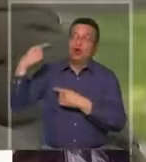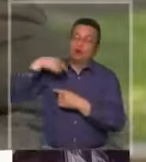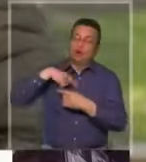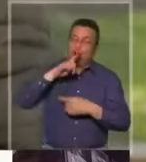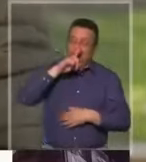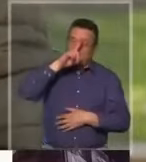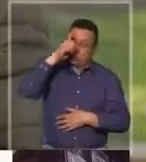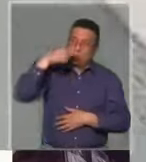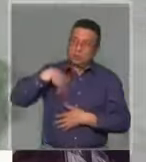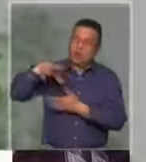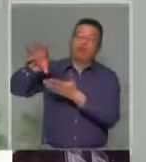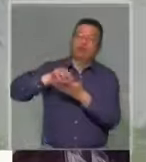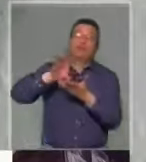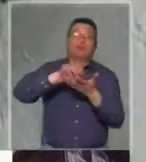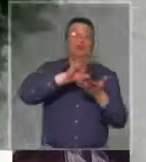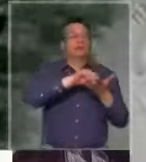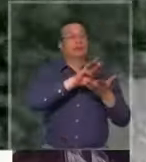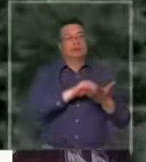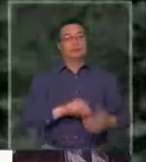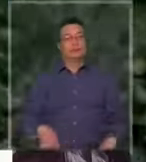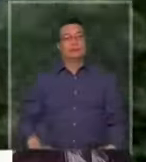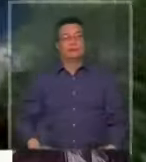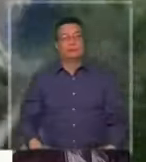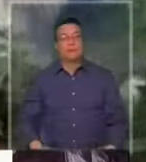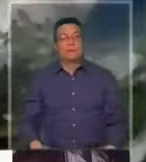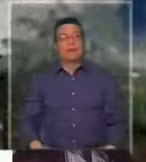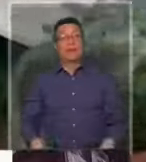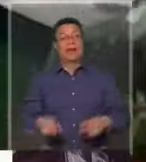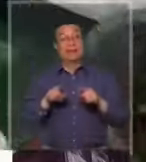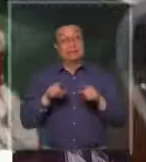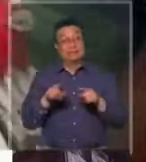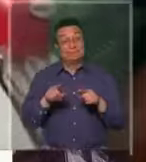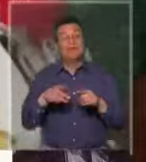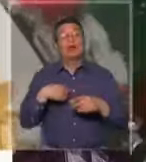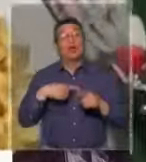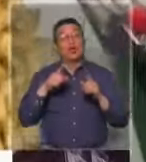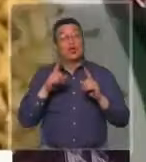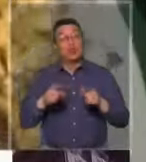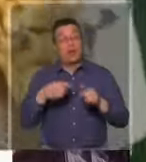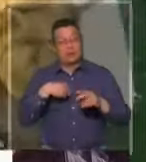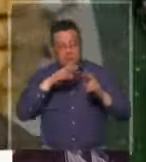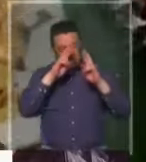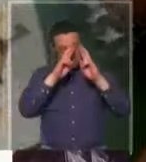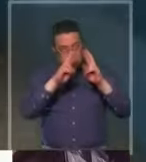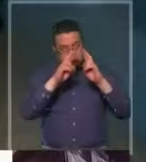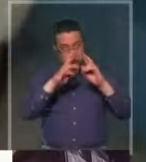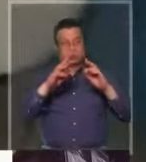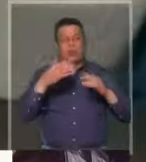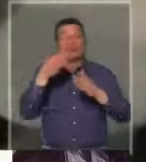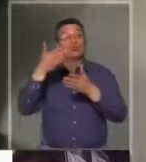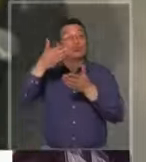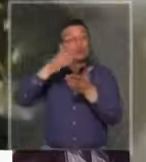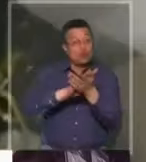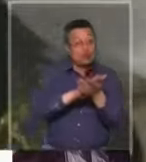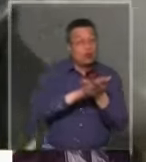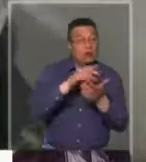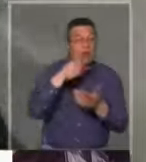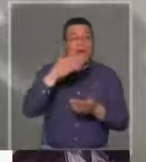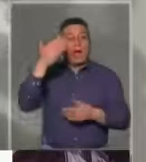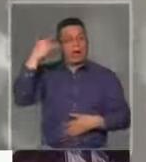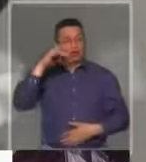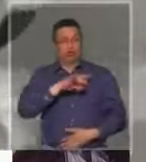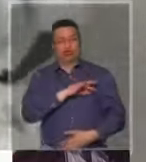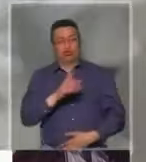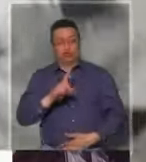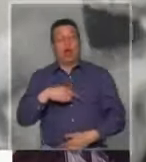siguen practicando si bien estas prácticas al igual que la adoración a la Santa Muerte eran lejanas a nuestro país en los